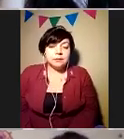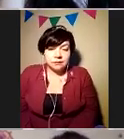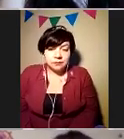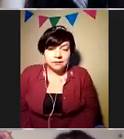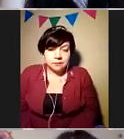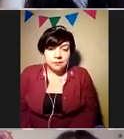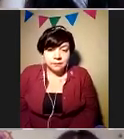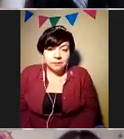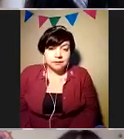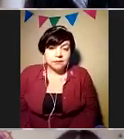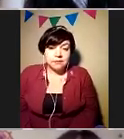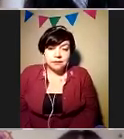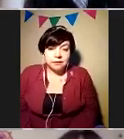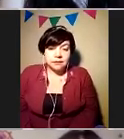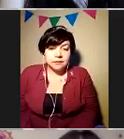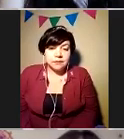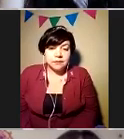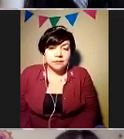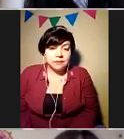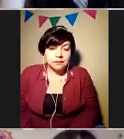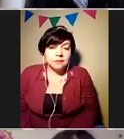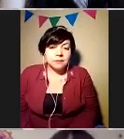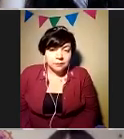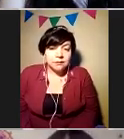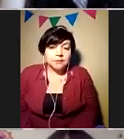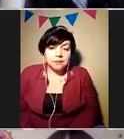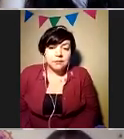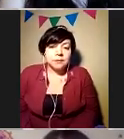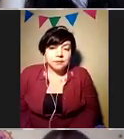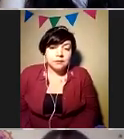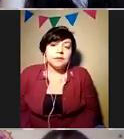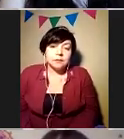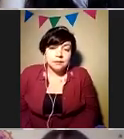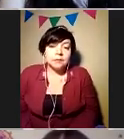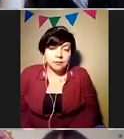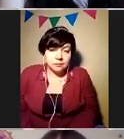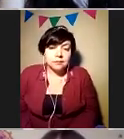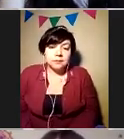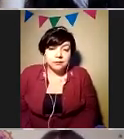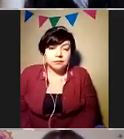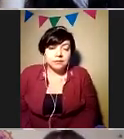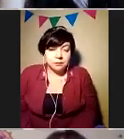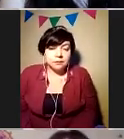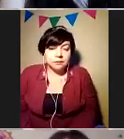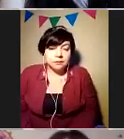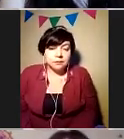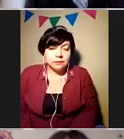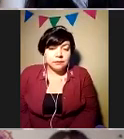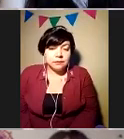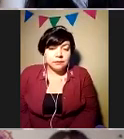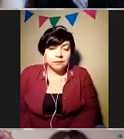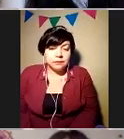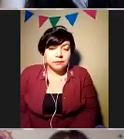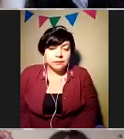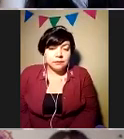americana. Hoy hago por pura materia prima que me llegan de mis mismos clientes, que me regalan ropa, prendas, y si es que